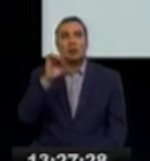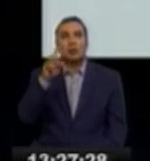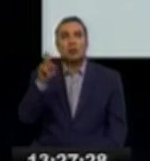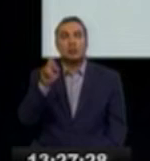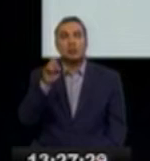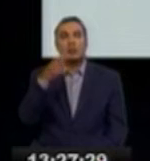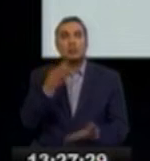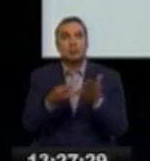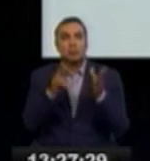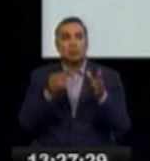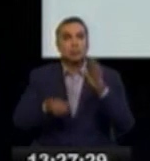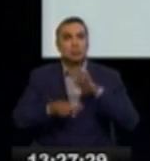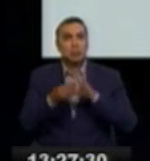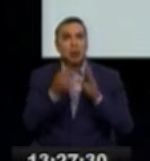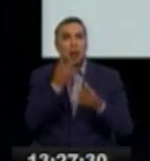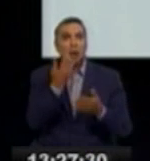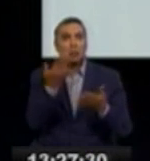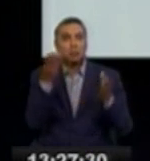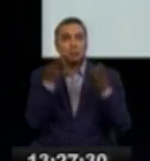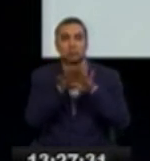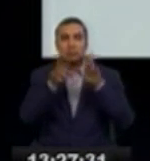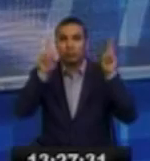patrimonio cerramos con muchas